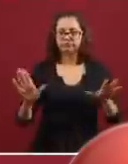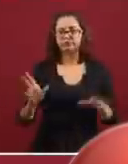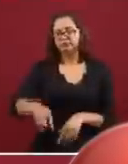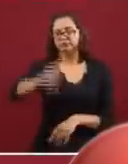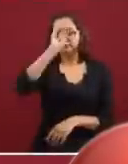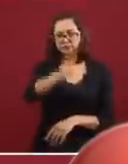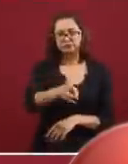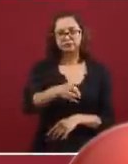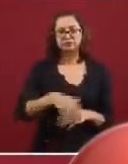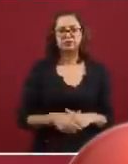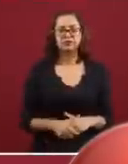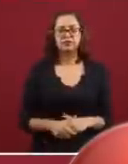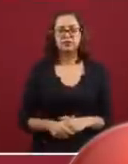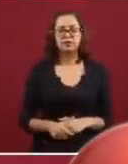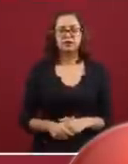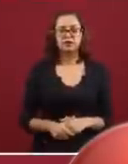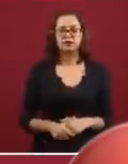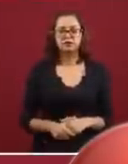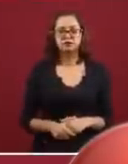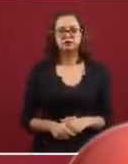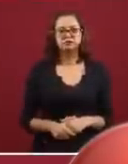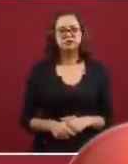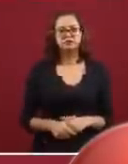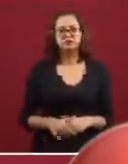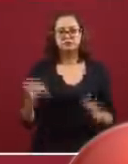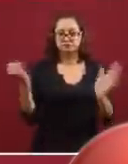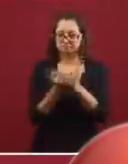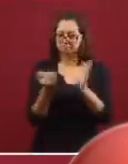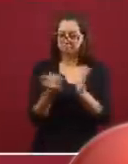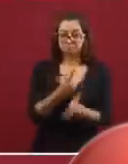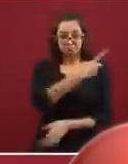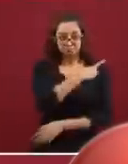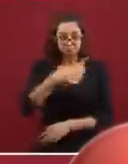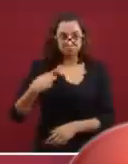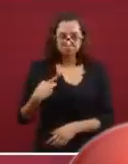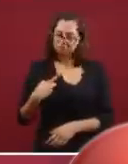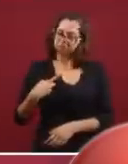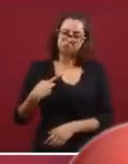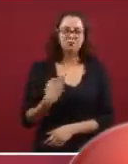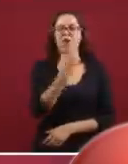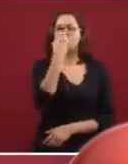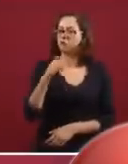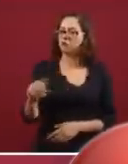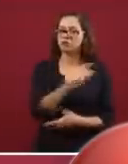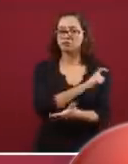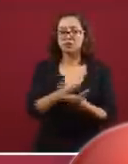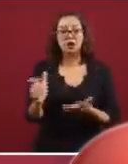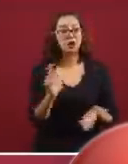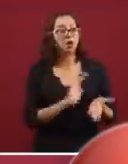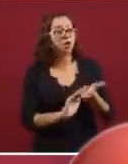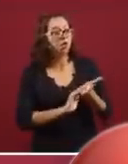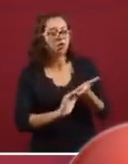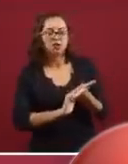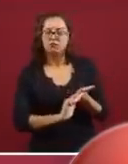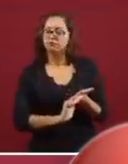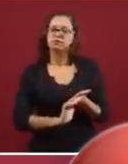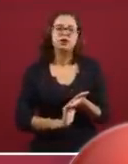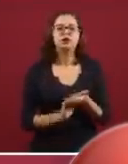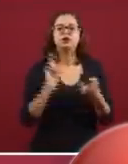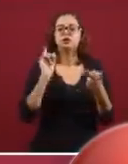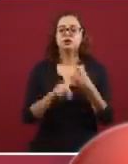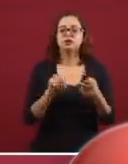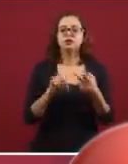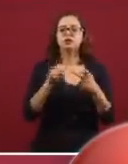prohibido la cancelación de impuestos. Se prohibió. ¿Cómo están prohibidos los